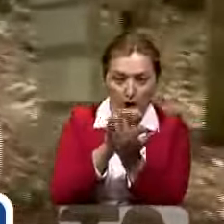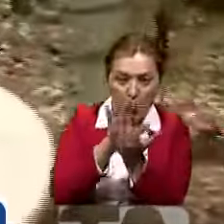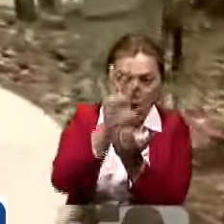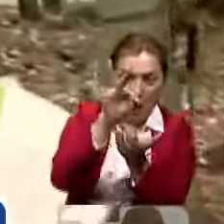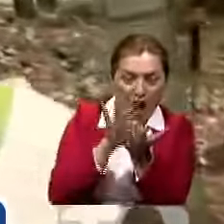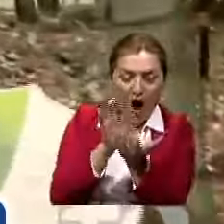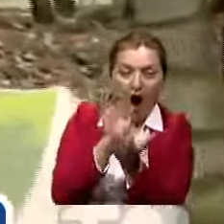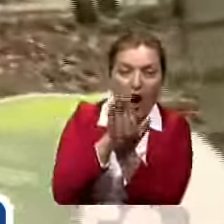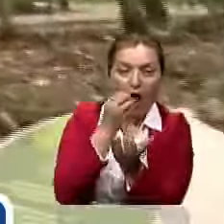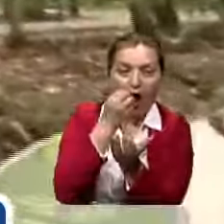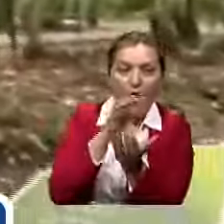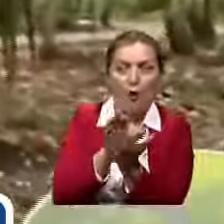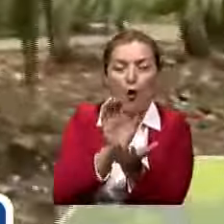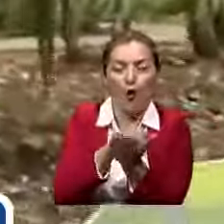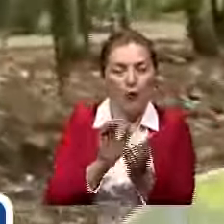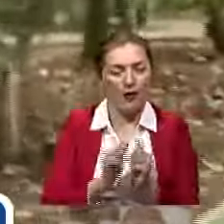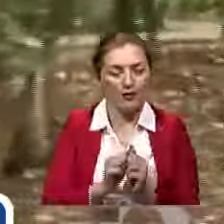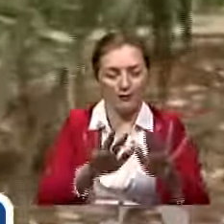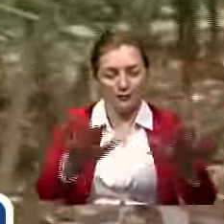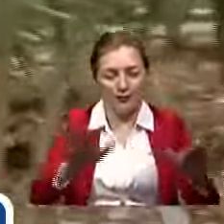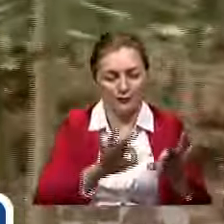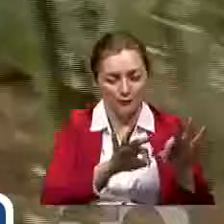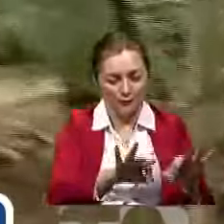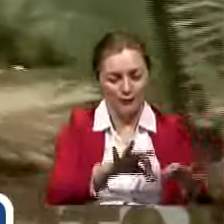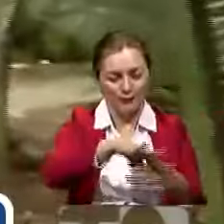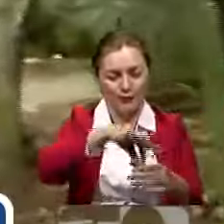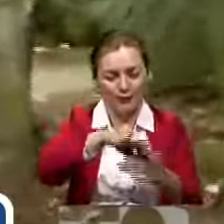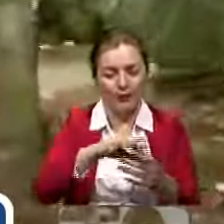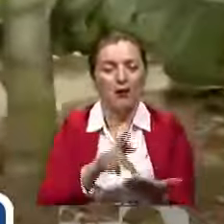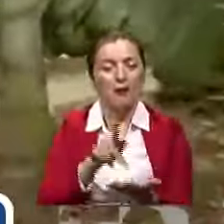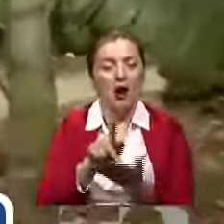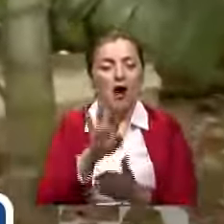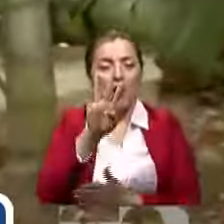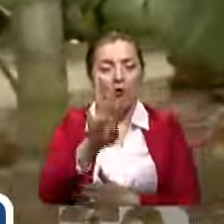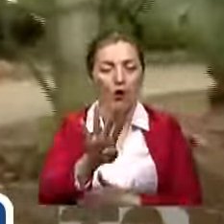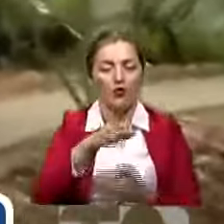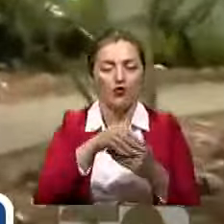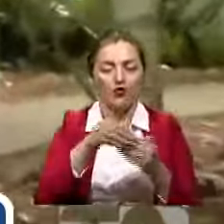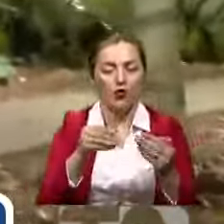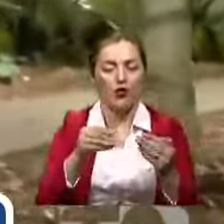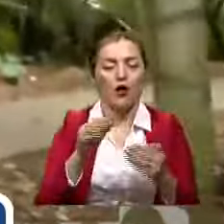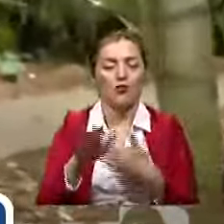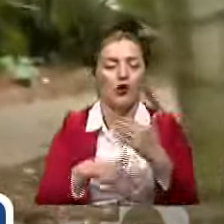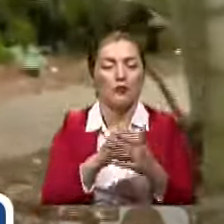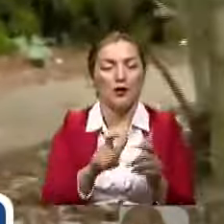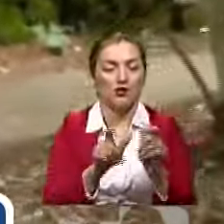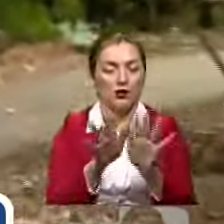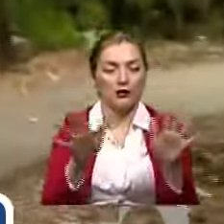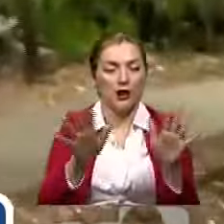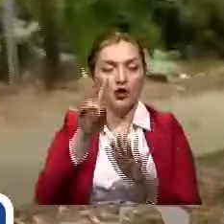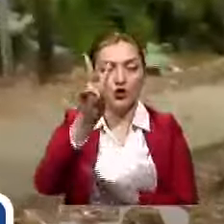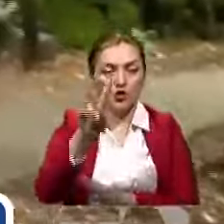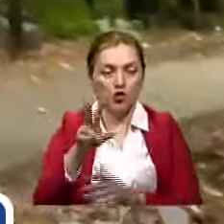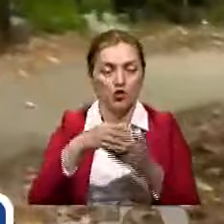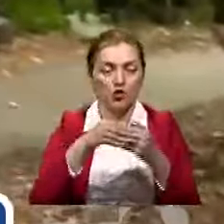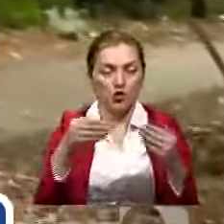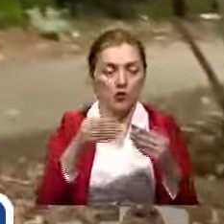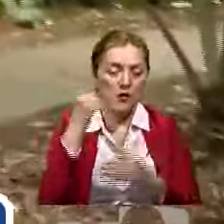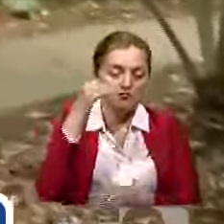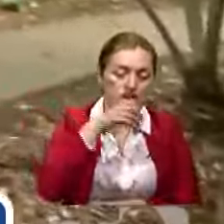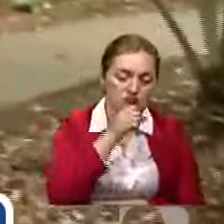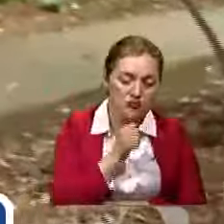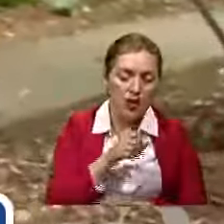Todo pueden disfrutar durante las mañanas. La tarifa es de $4 para el público general y $2 para tercera edad y estudiantes.